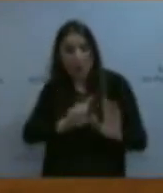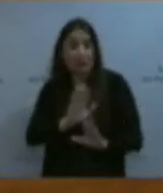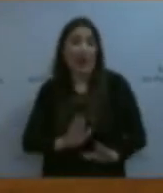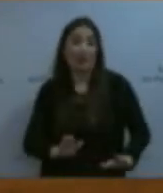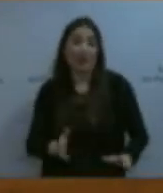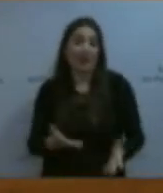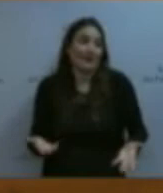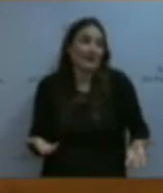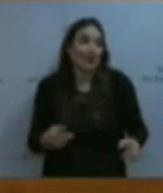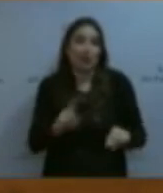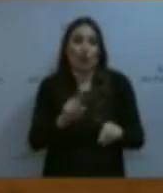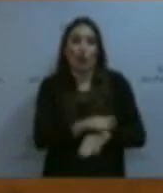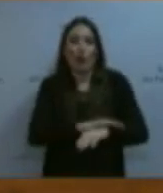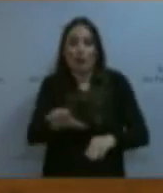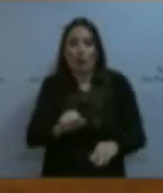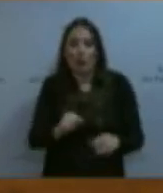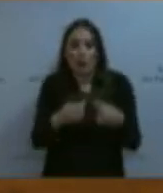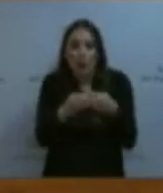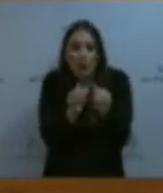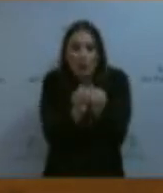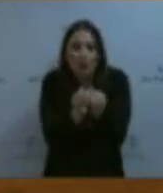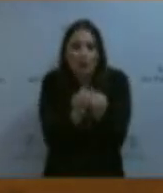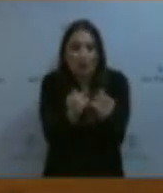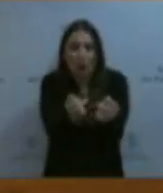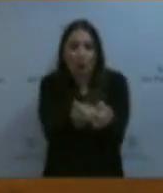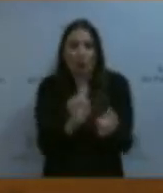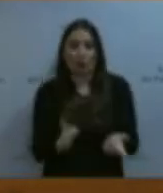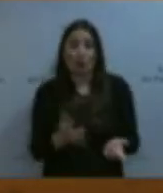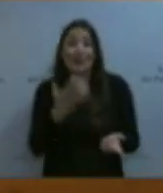una mancomunidad, o incluso ni eso. Quizá